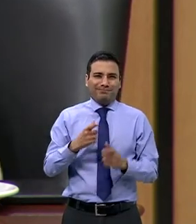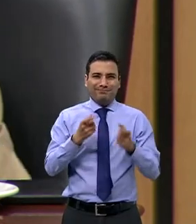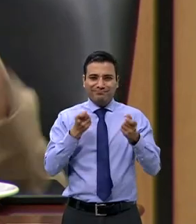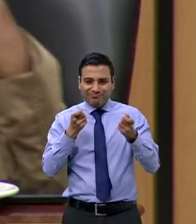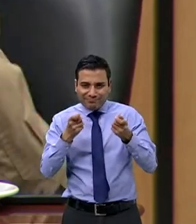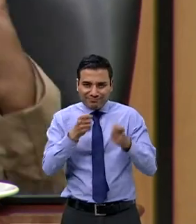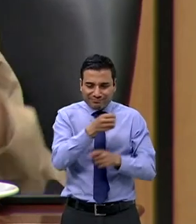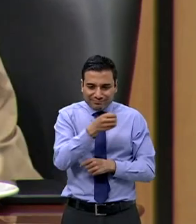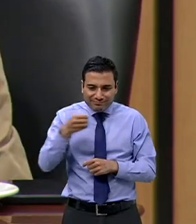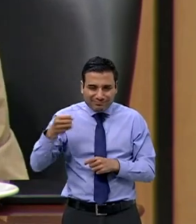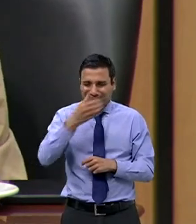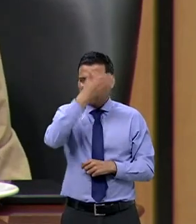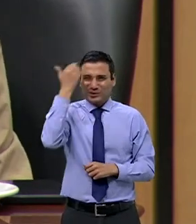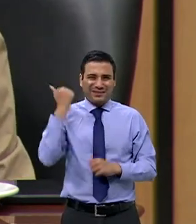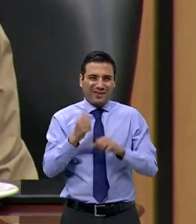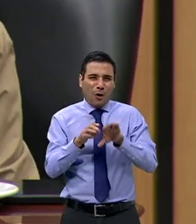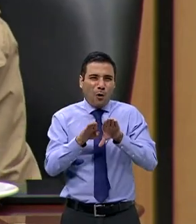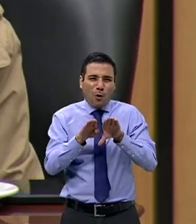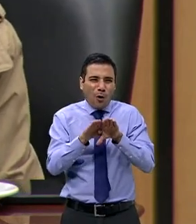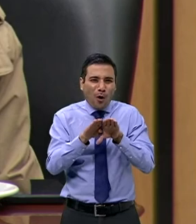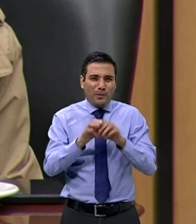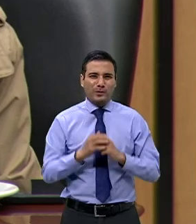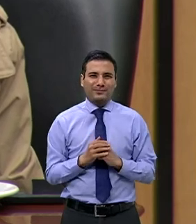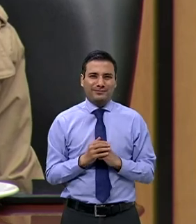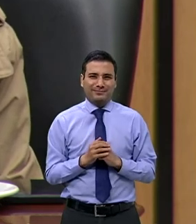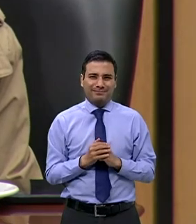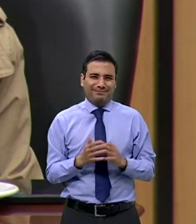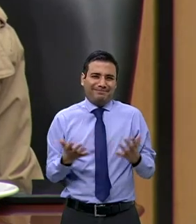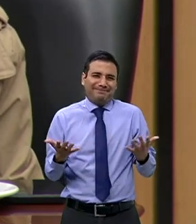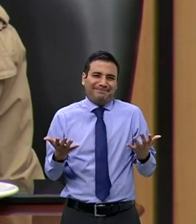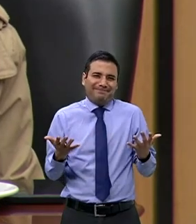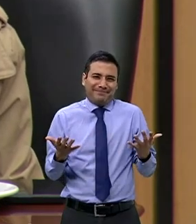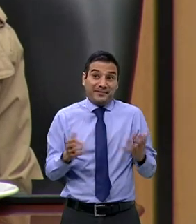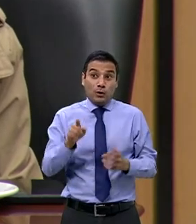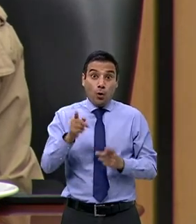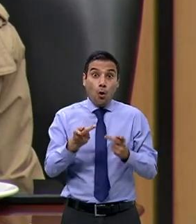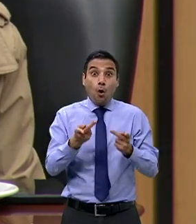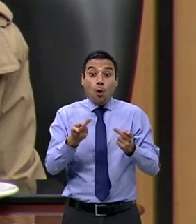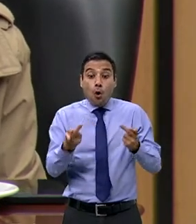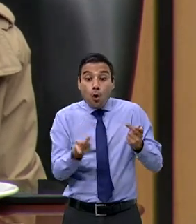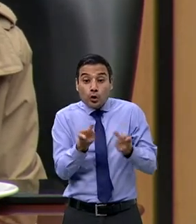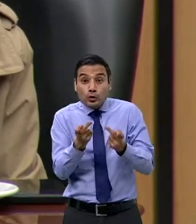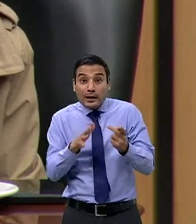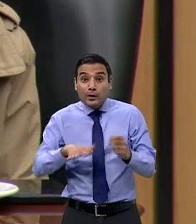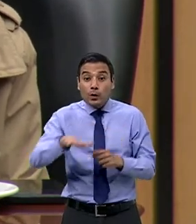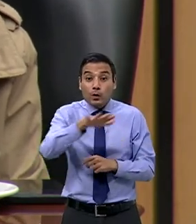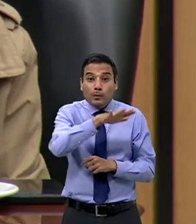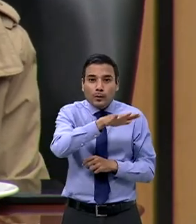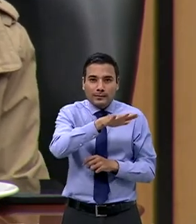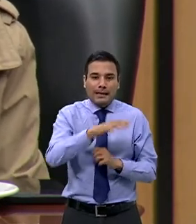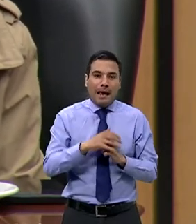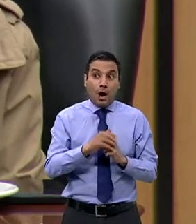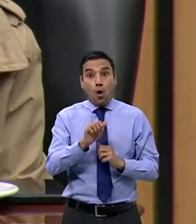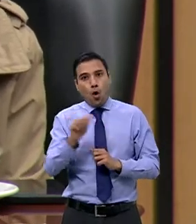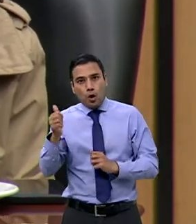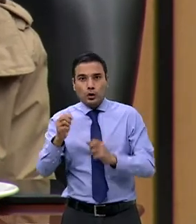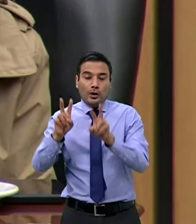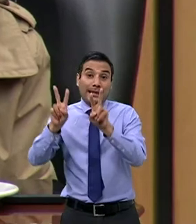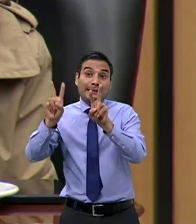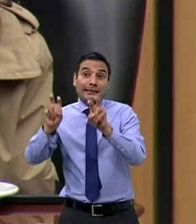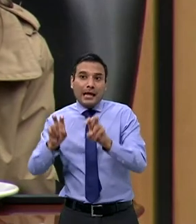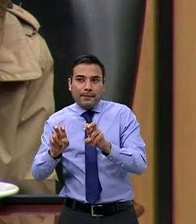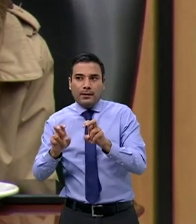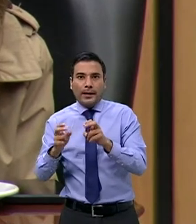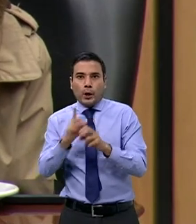y hoy la cortina de humo pues es la consulta popular por lo que también invitamos a que